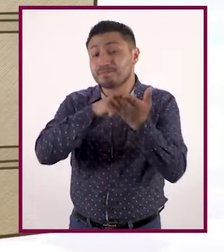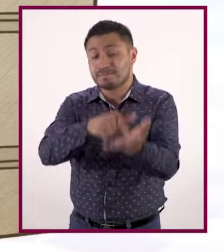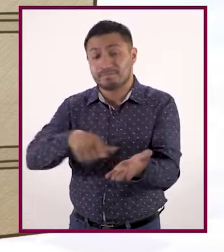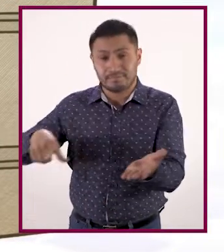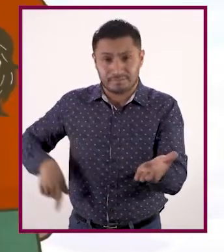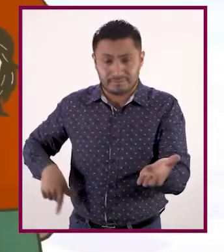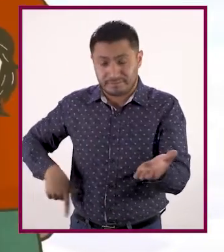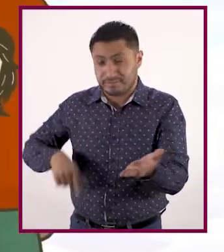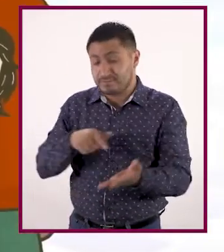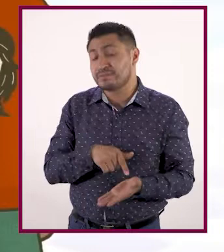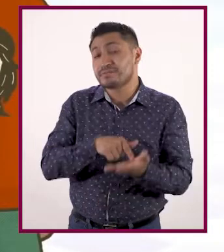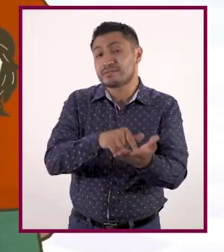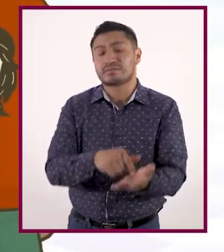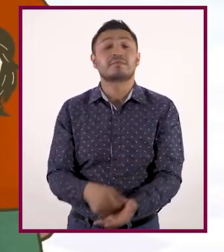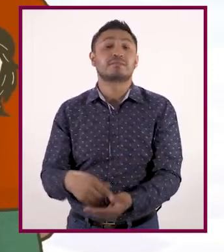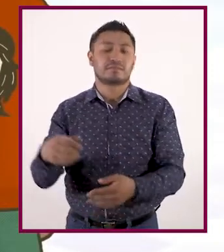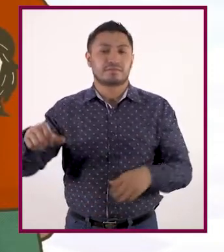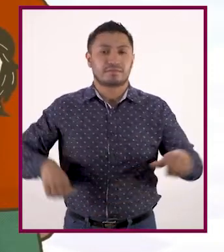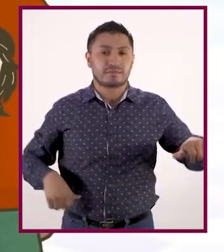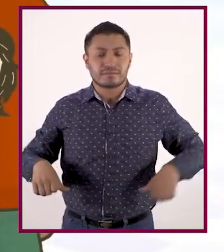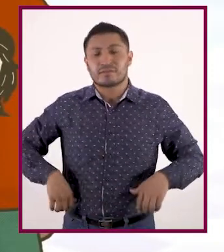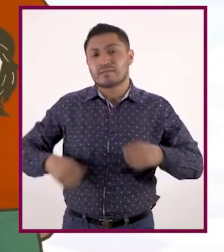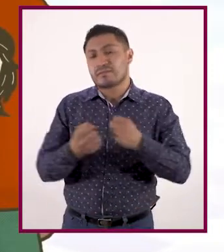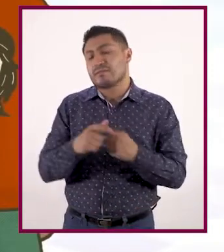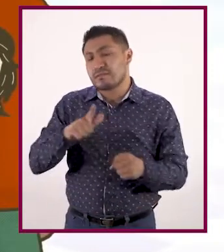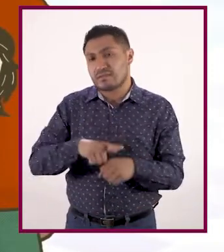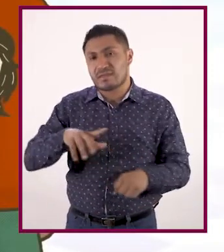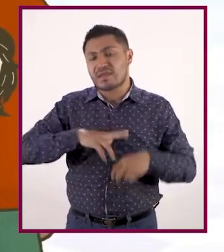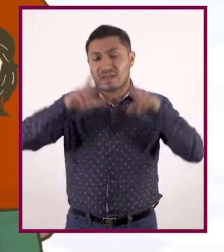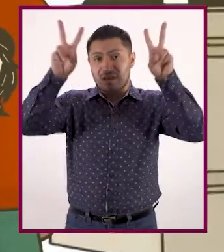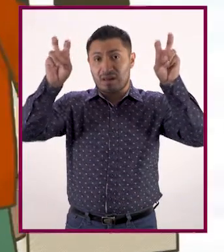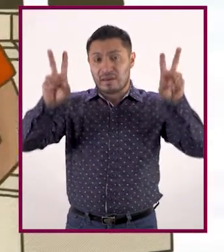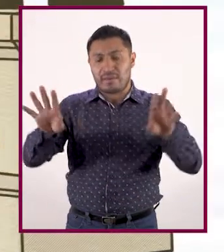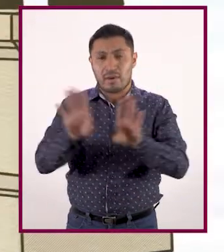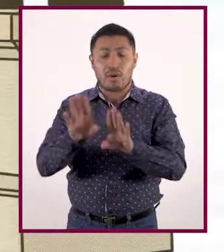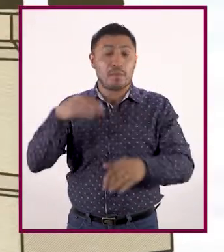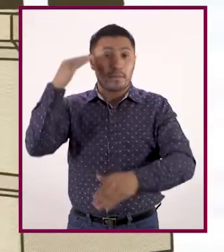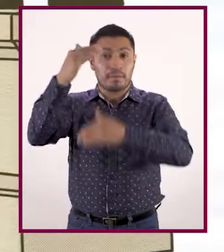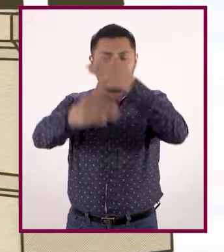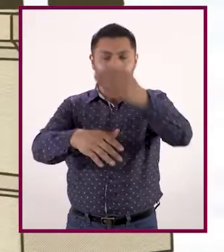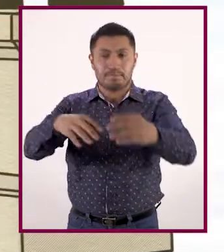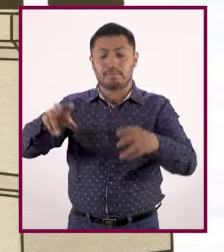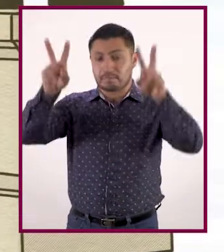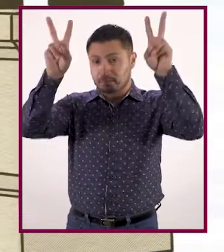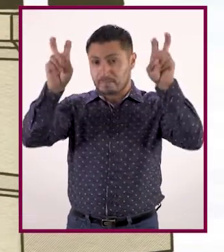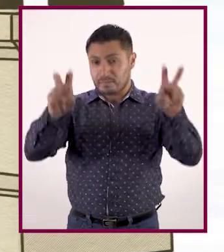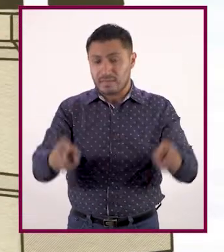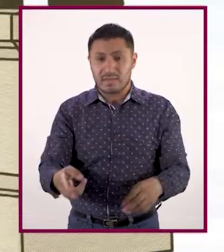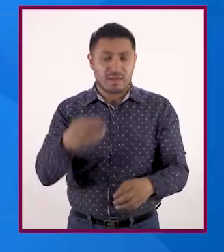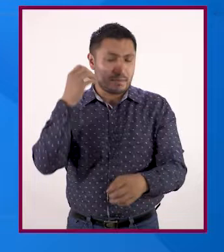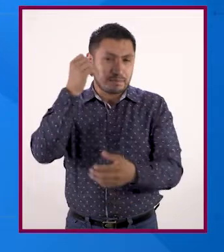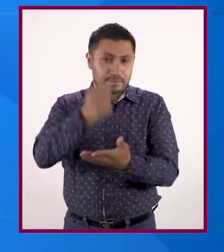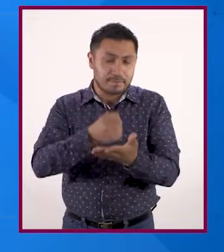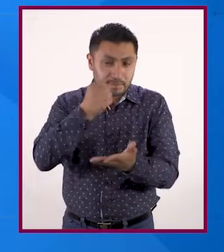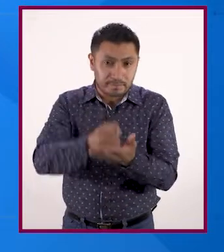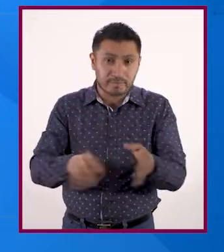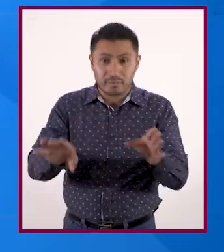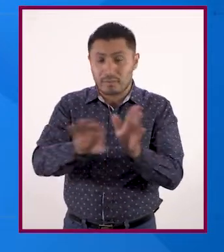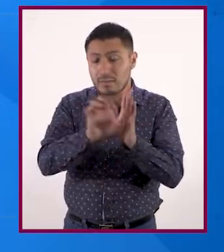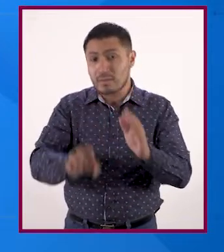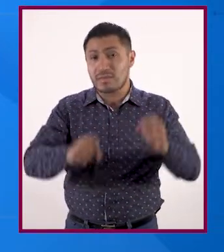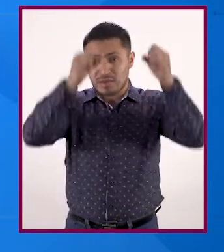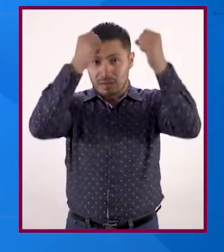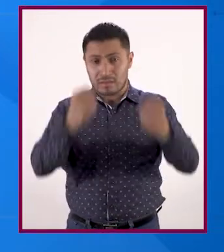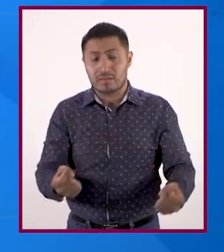dinámica social normalmente impone temas que eventualmente serán retomados por los partidos políticos como la seguridad social